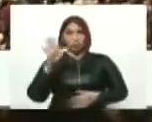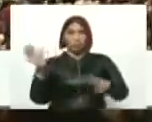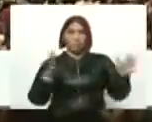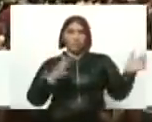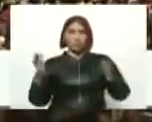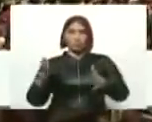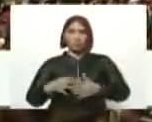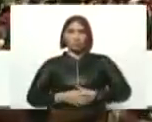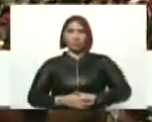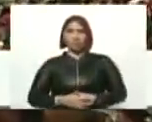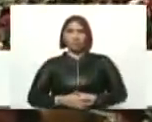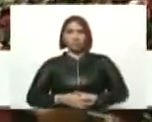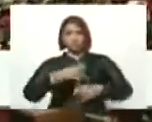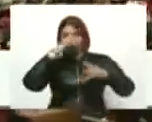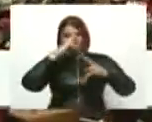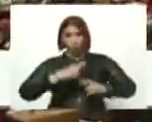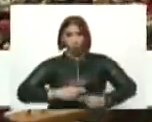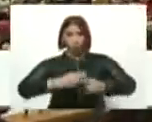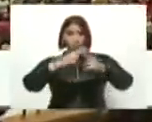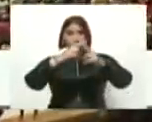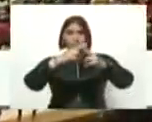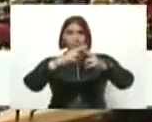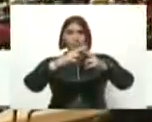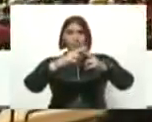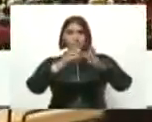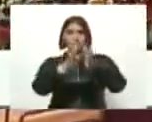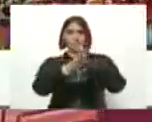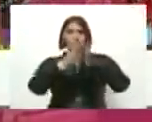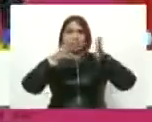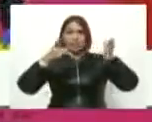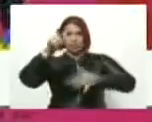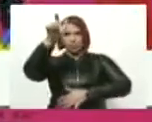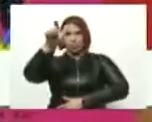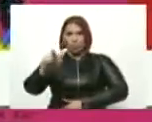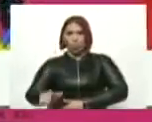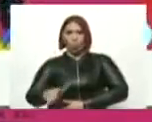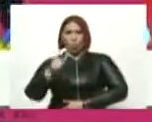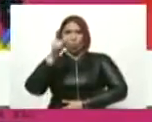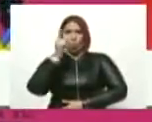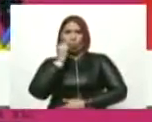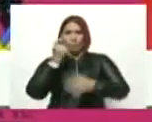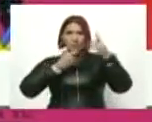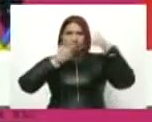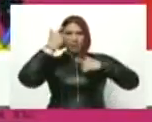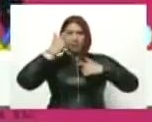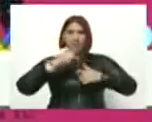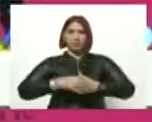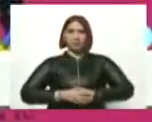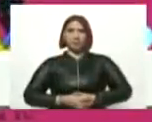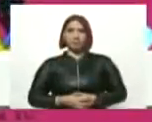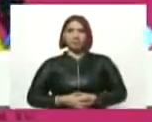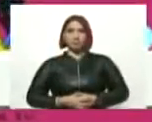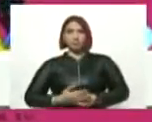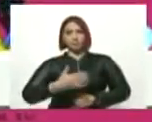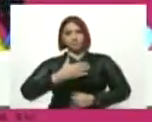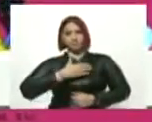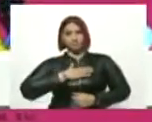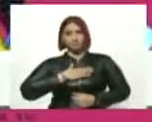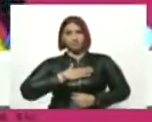5 de marzo, en honor al grande de los grandes, al gigante Hugo Chávez, es para mí